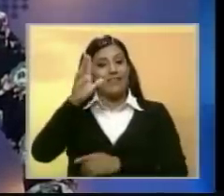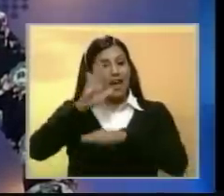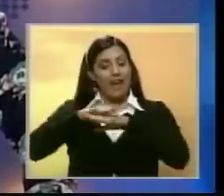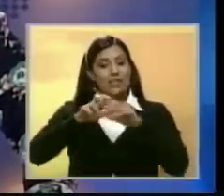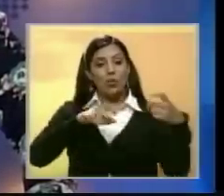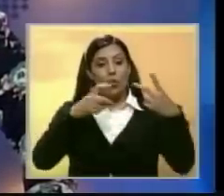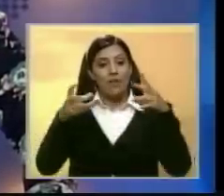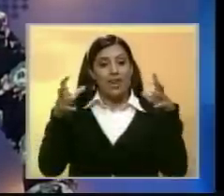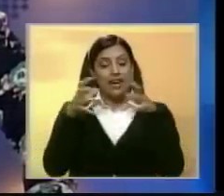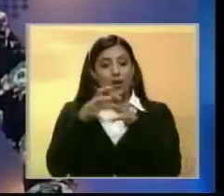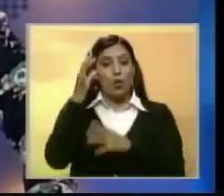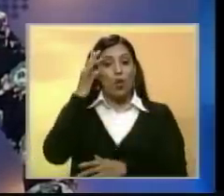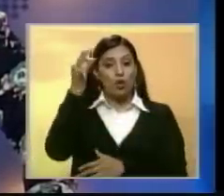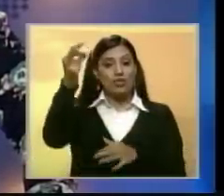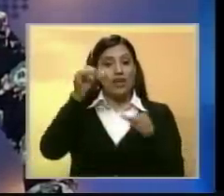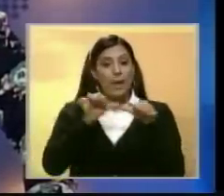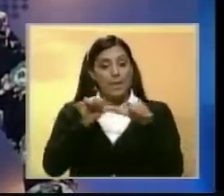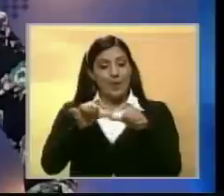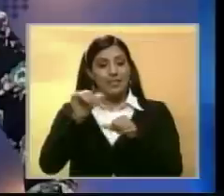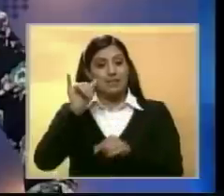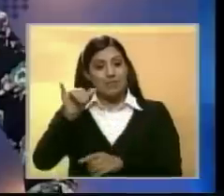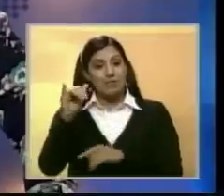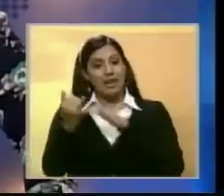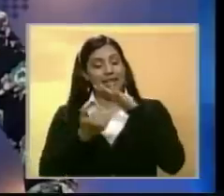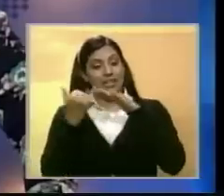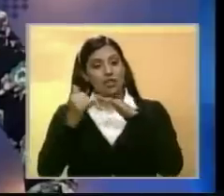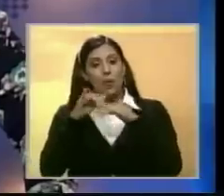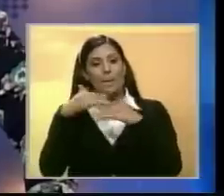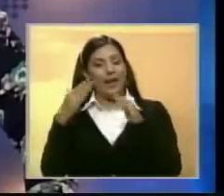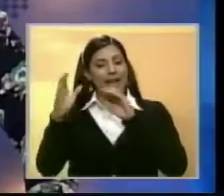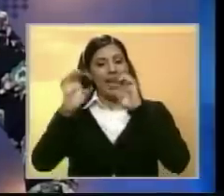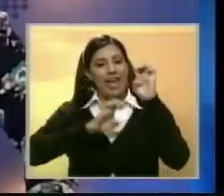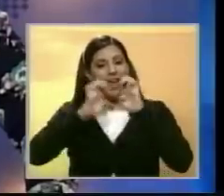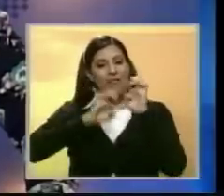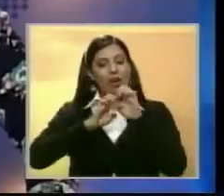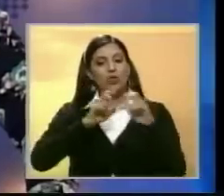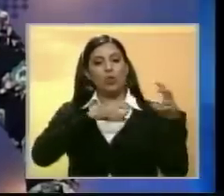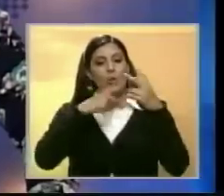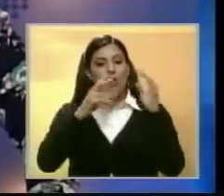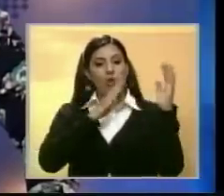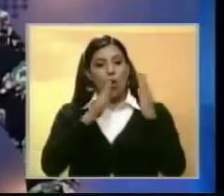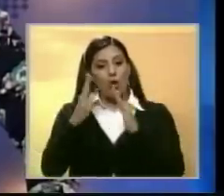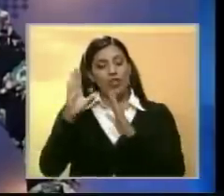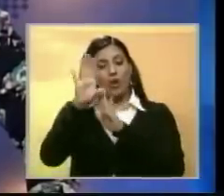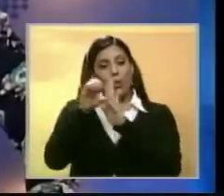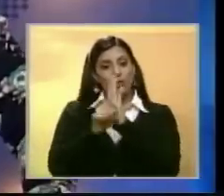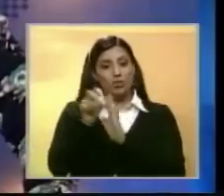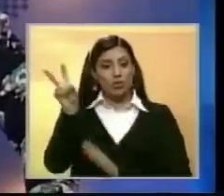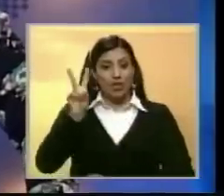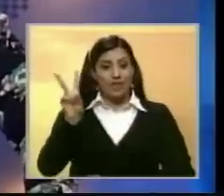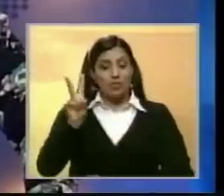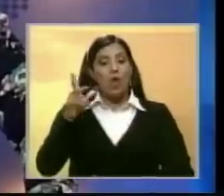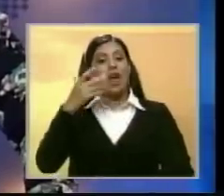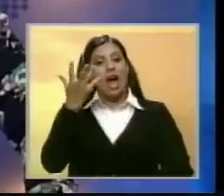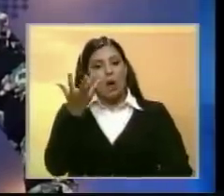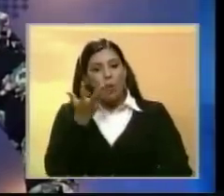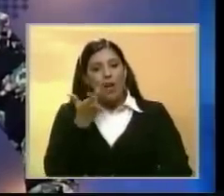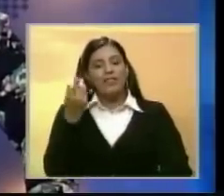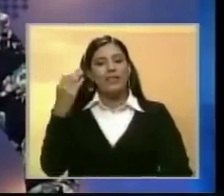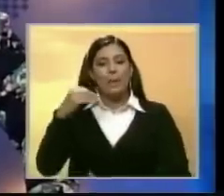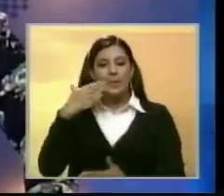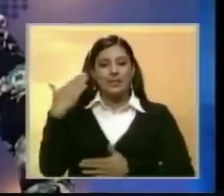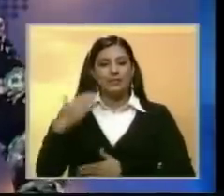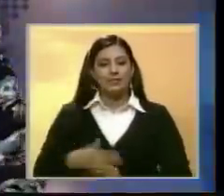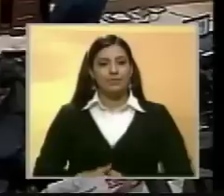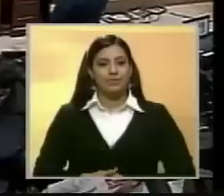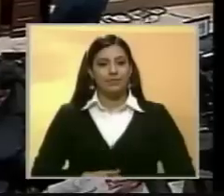a una reunión del Consejo Permanente de esa institución para evaluar la alteración del orden constitucional en Venezuela. Oliver Rodríguez nos